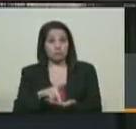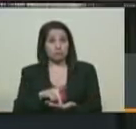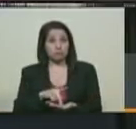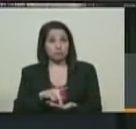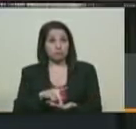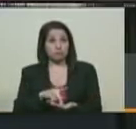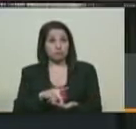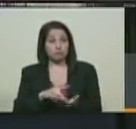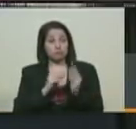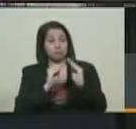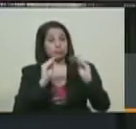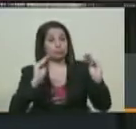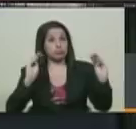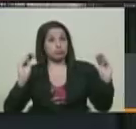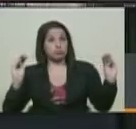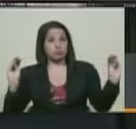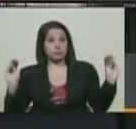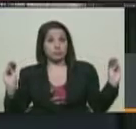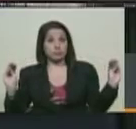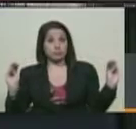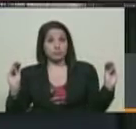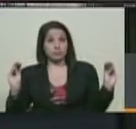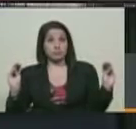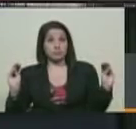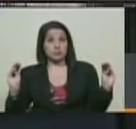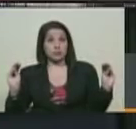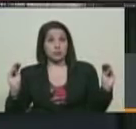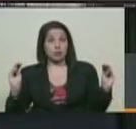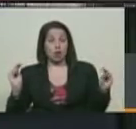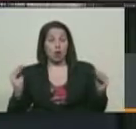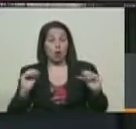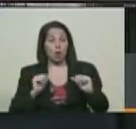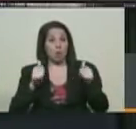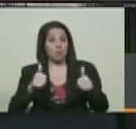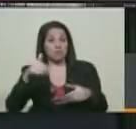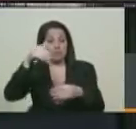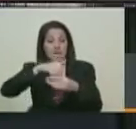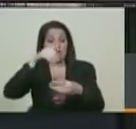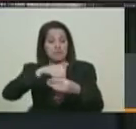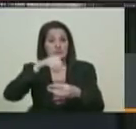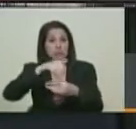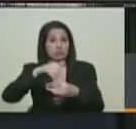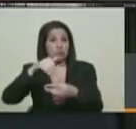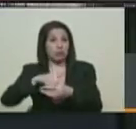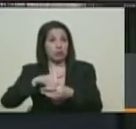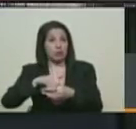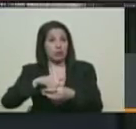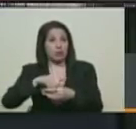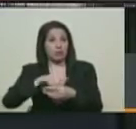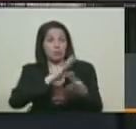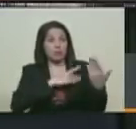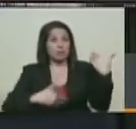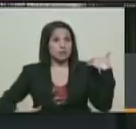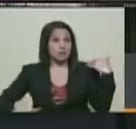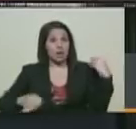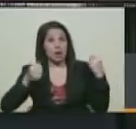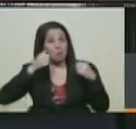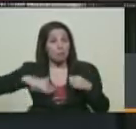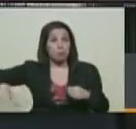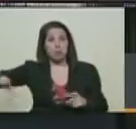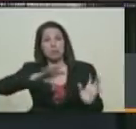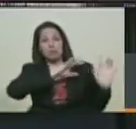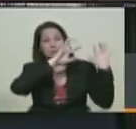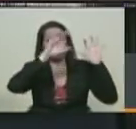y se convoque a la gran batalla de las elecciones presidenciales 2018, el pueblo salga a la calle con su plan